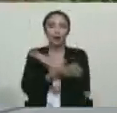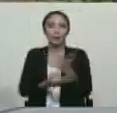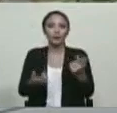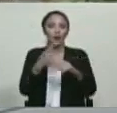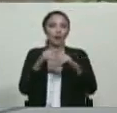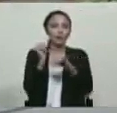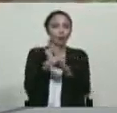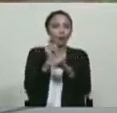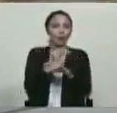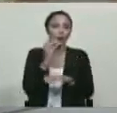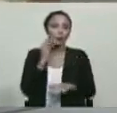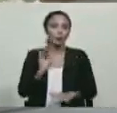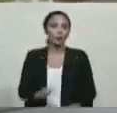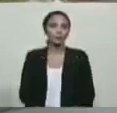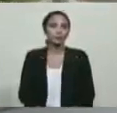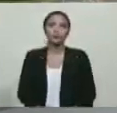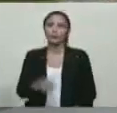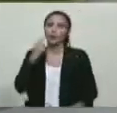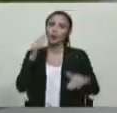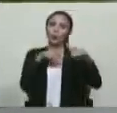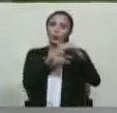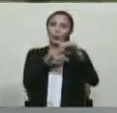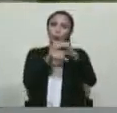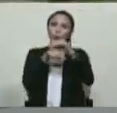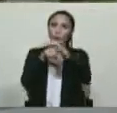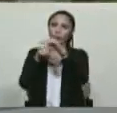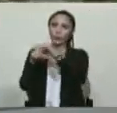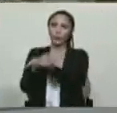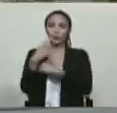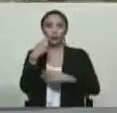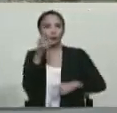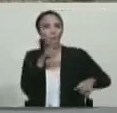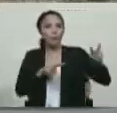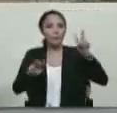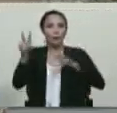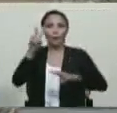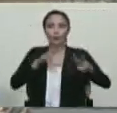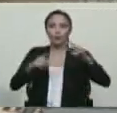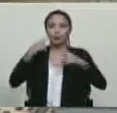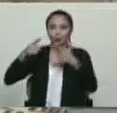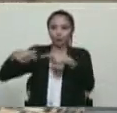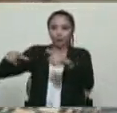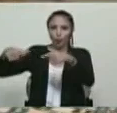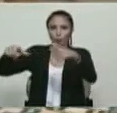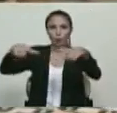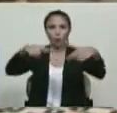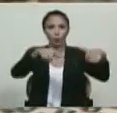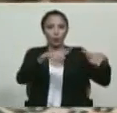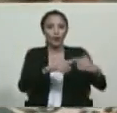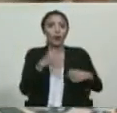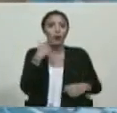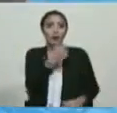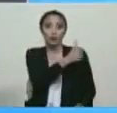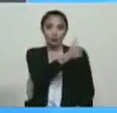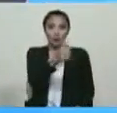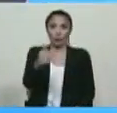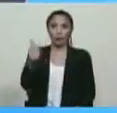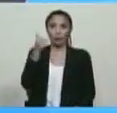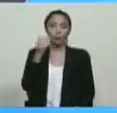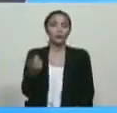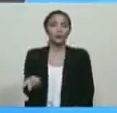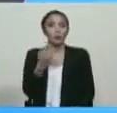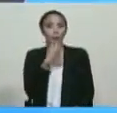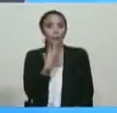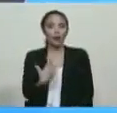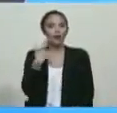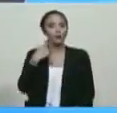así entonces un recorrido viendo las expresiones culturales, gastronómicas, pero también los